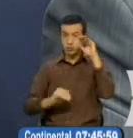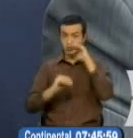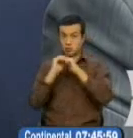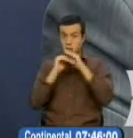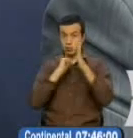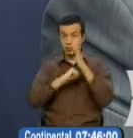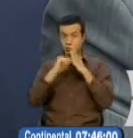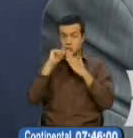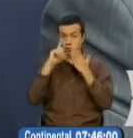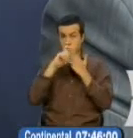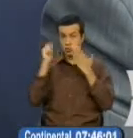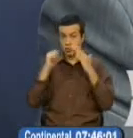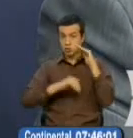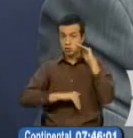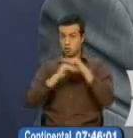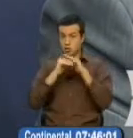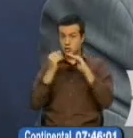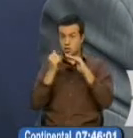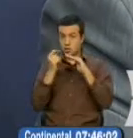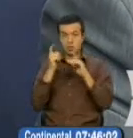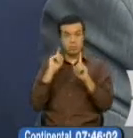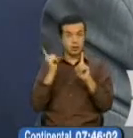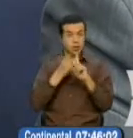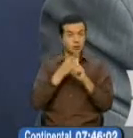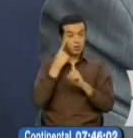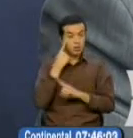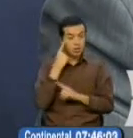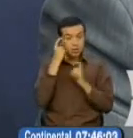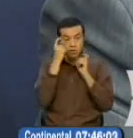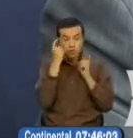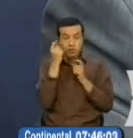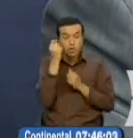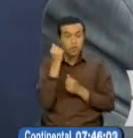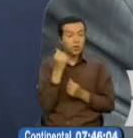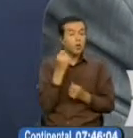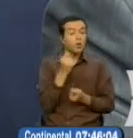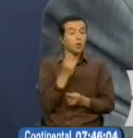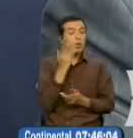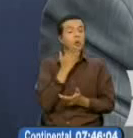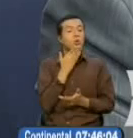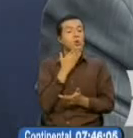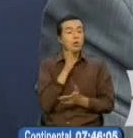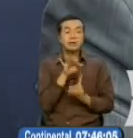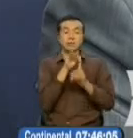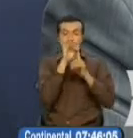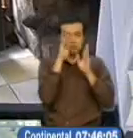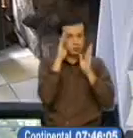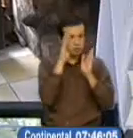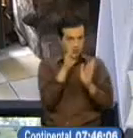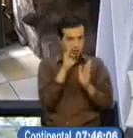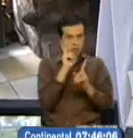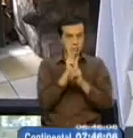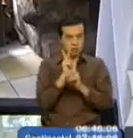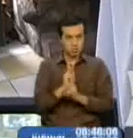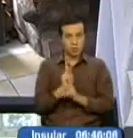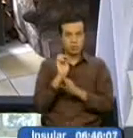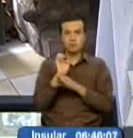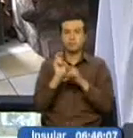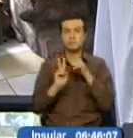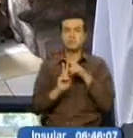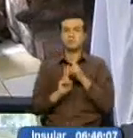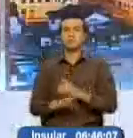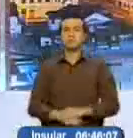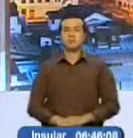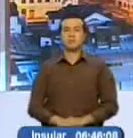por el Ministerio de Economía y Finanzas se priorizarán para lograr las intervenciones emblemáticas. Javier Ceballos, Ecuador